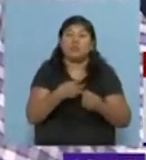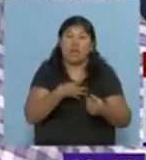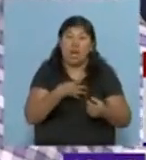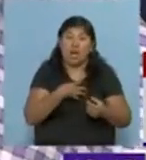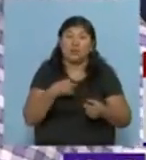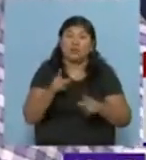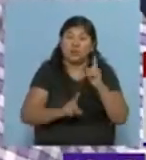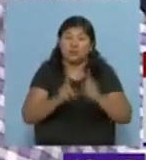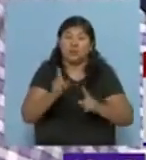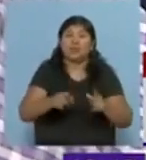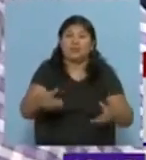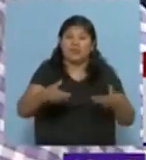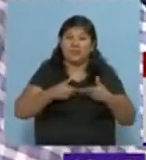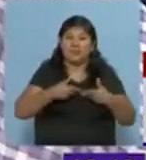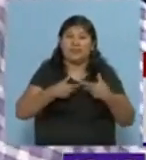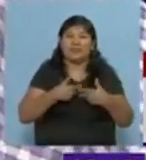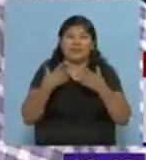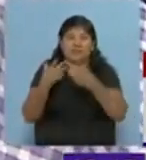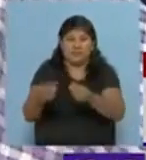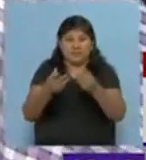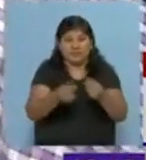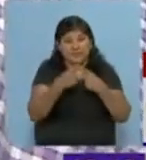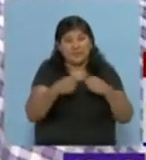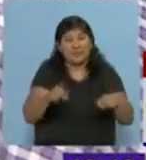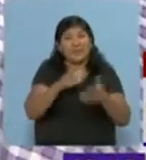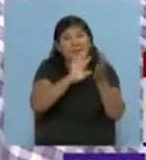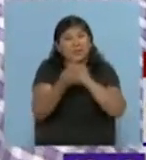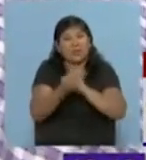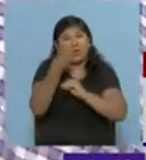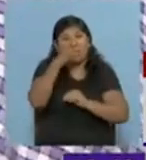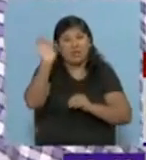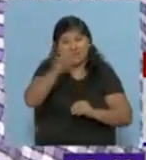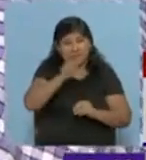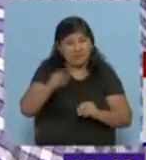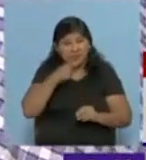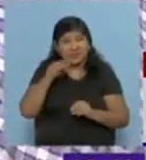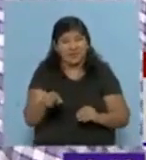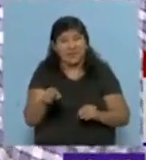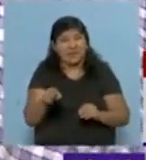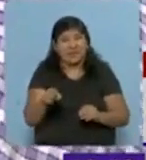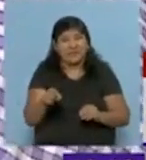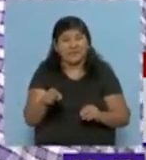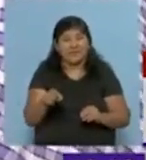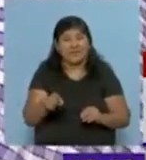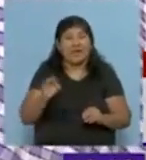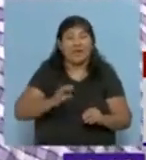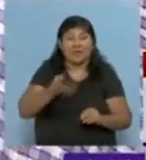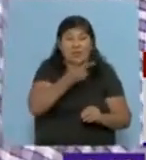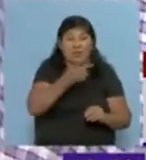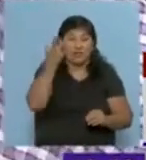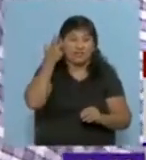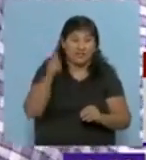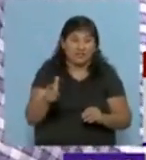sosteniendo, que es un promedio casi del 40%, que se ha dado durante el año